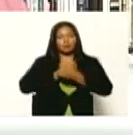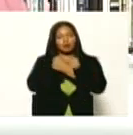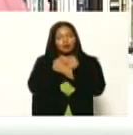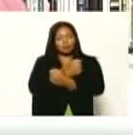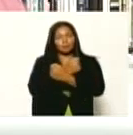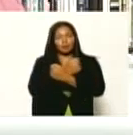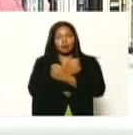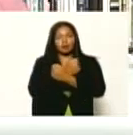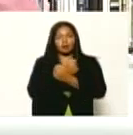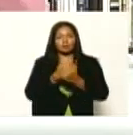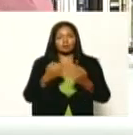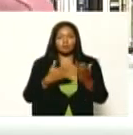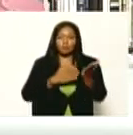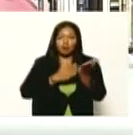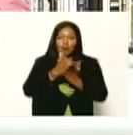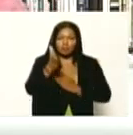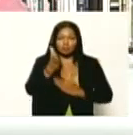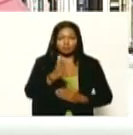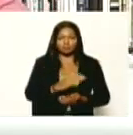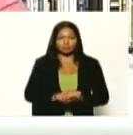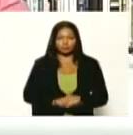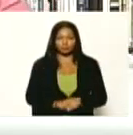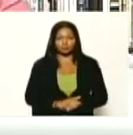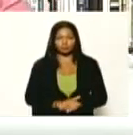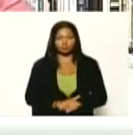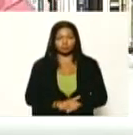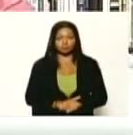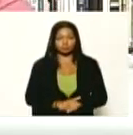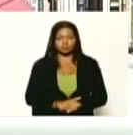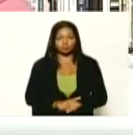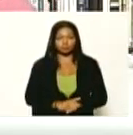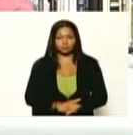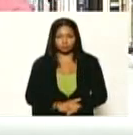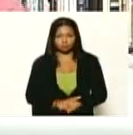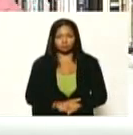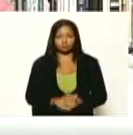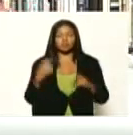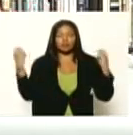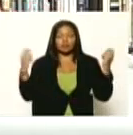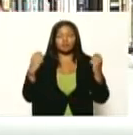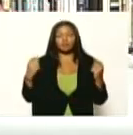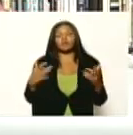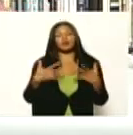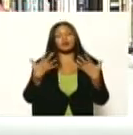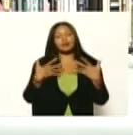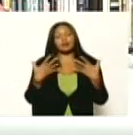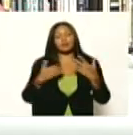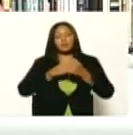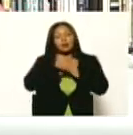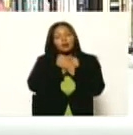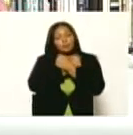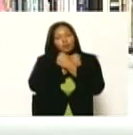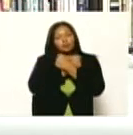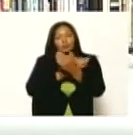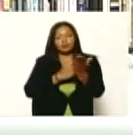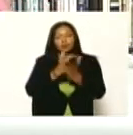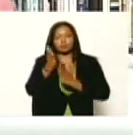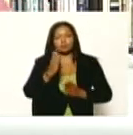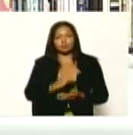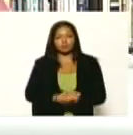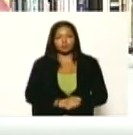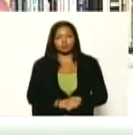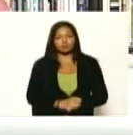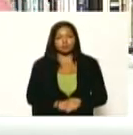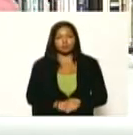amor y por la lealtad. Ahí está la consigna, por la alegría, por el amor y por la lealtad. Va